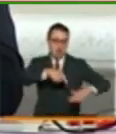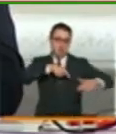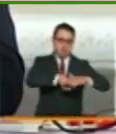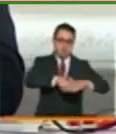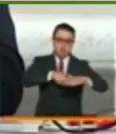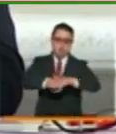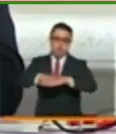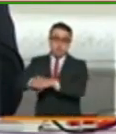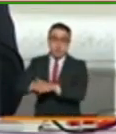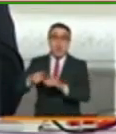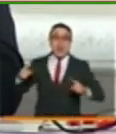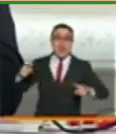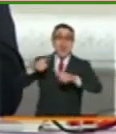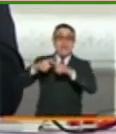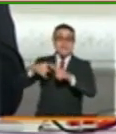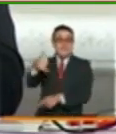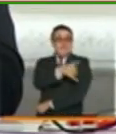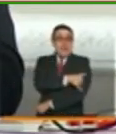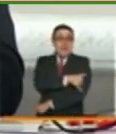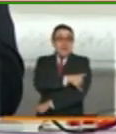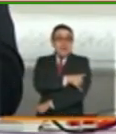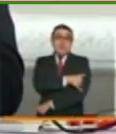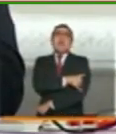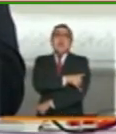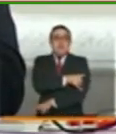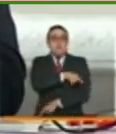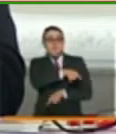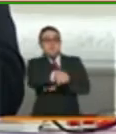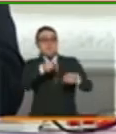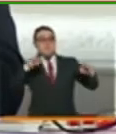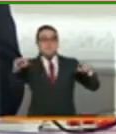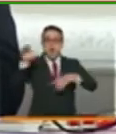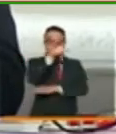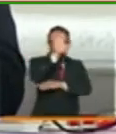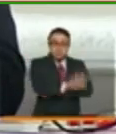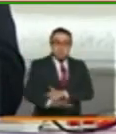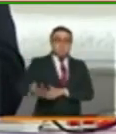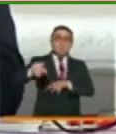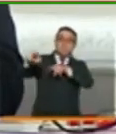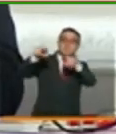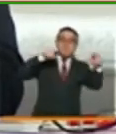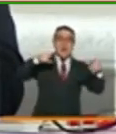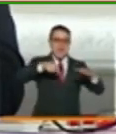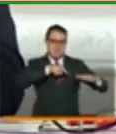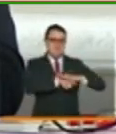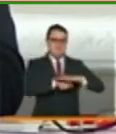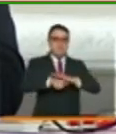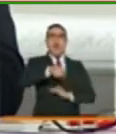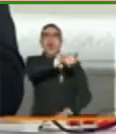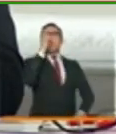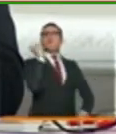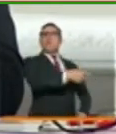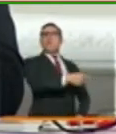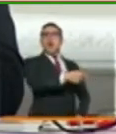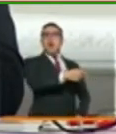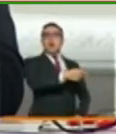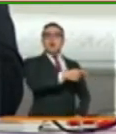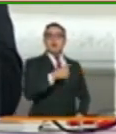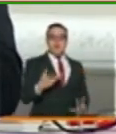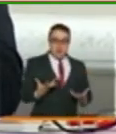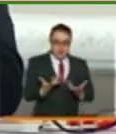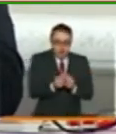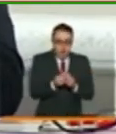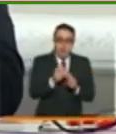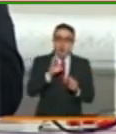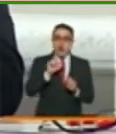y excombatientes en varios puntos del territorio. Este criminal pertenecía a la columna